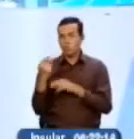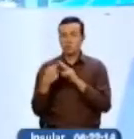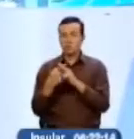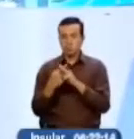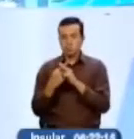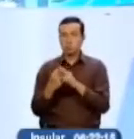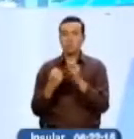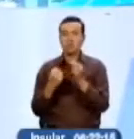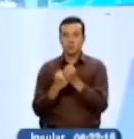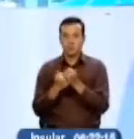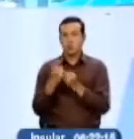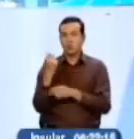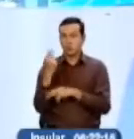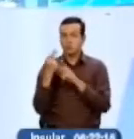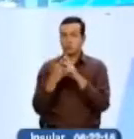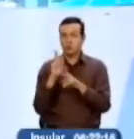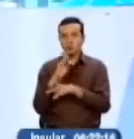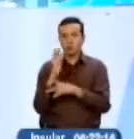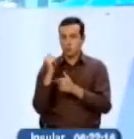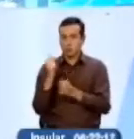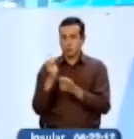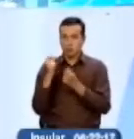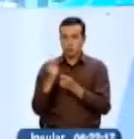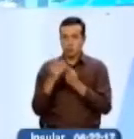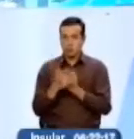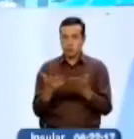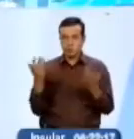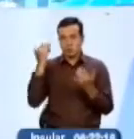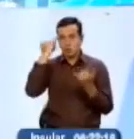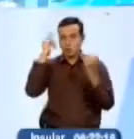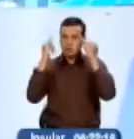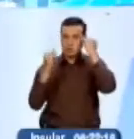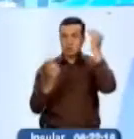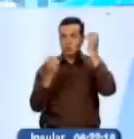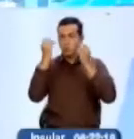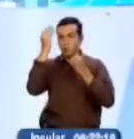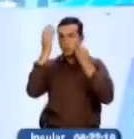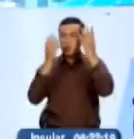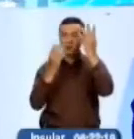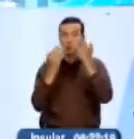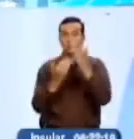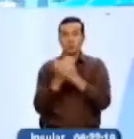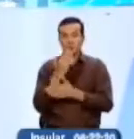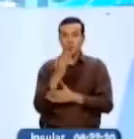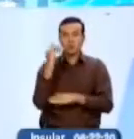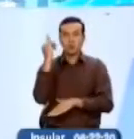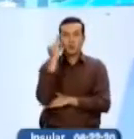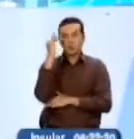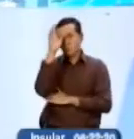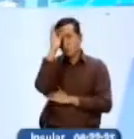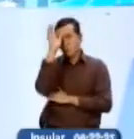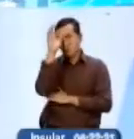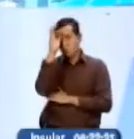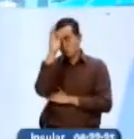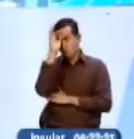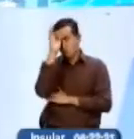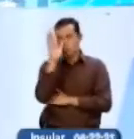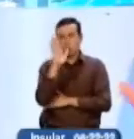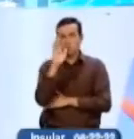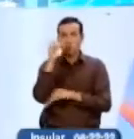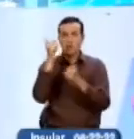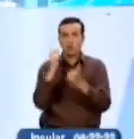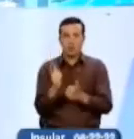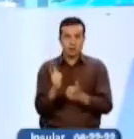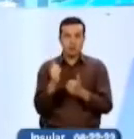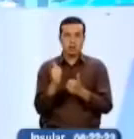para los particulares para que inviertan en lo que es innovación en lo que es industrias culturales arte